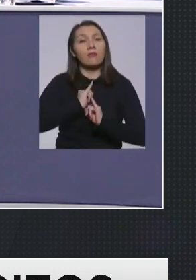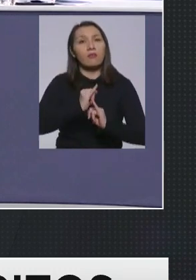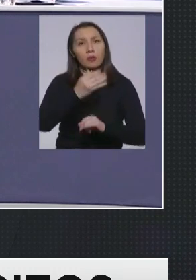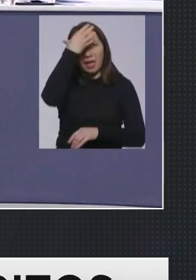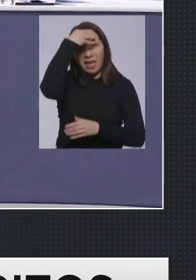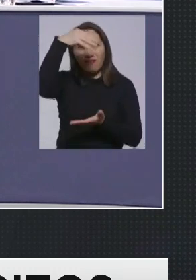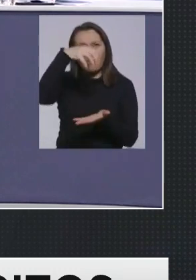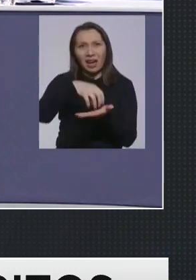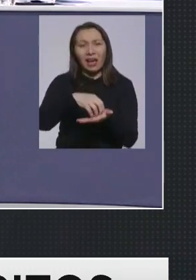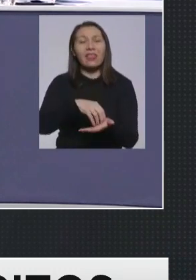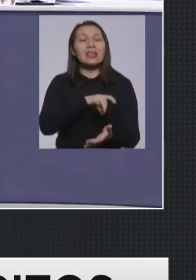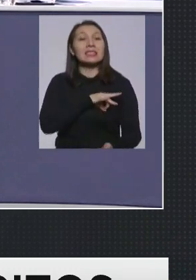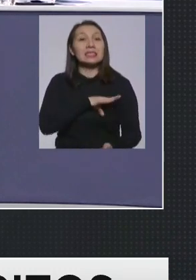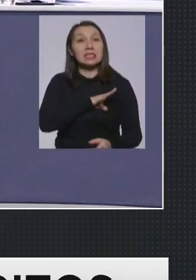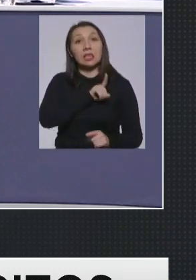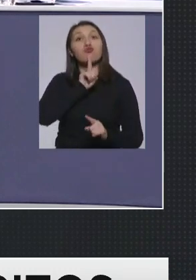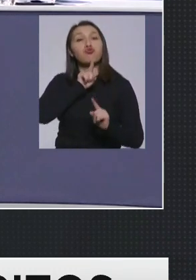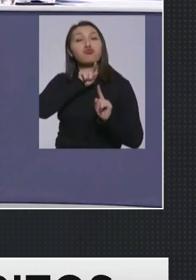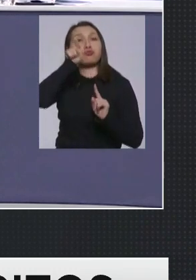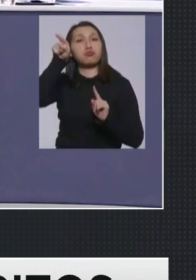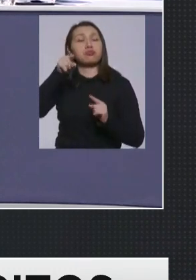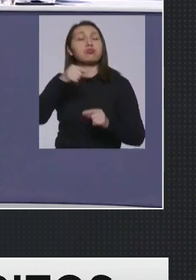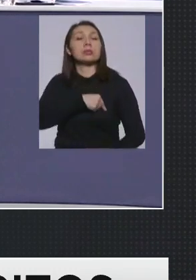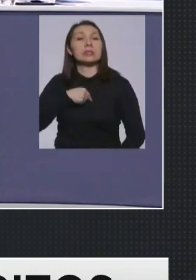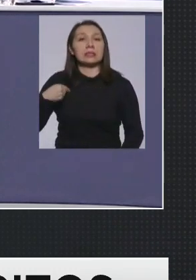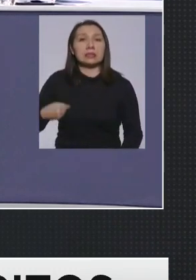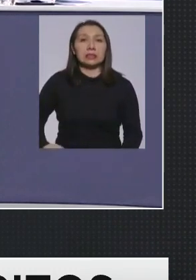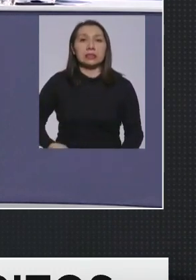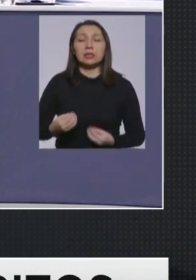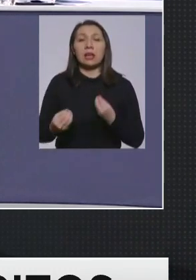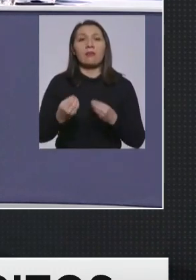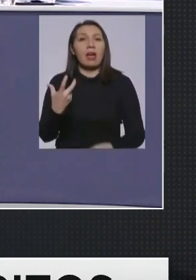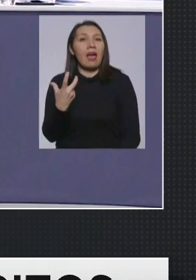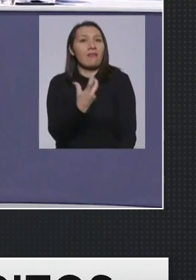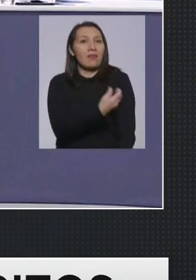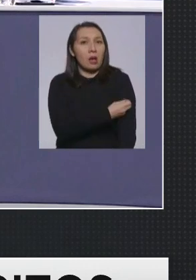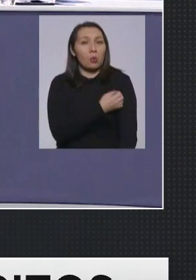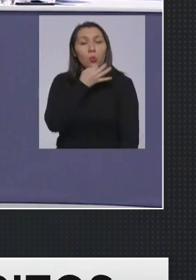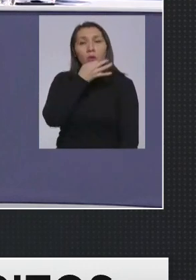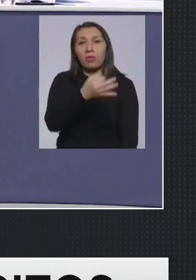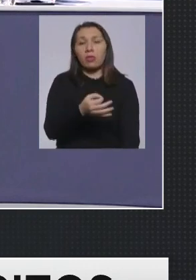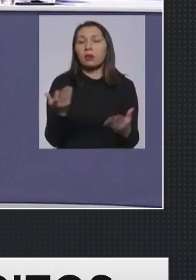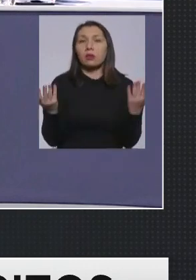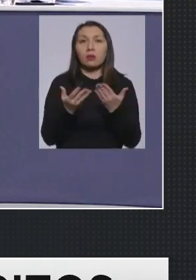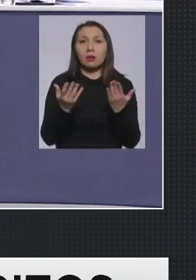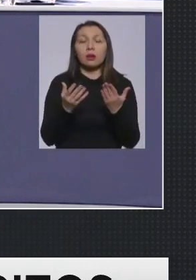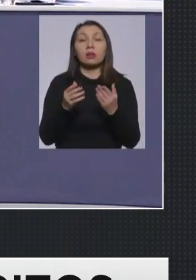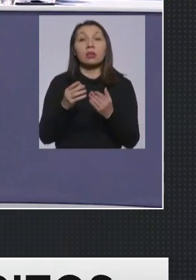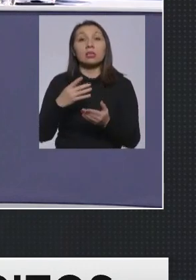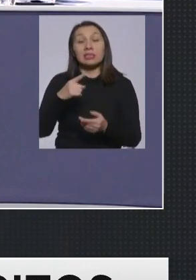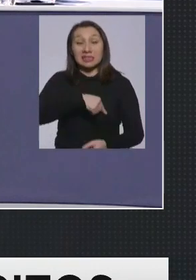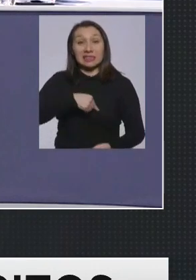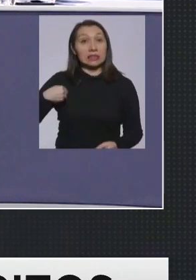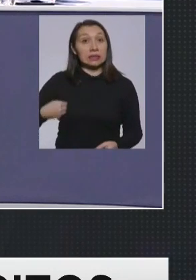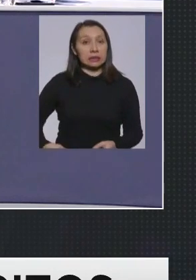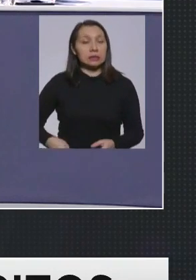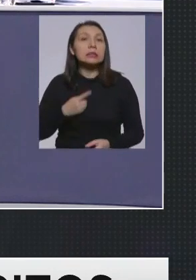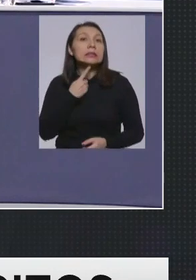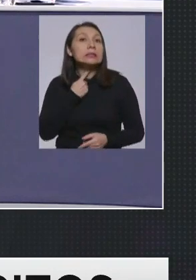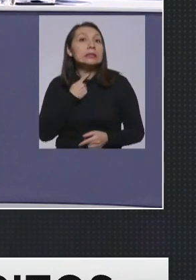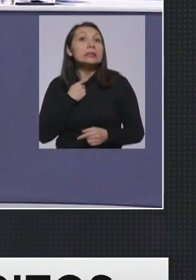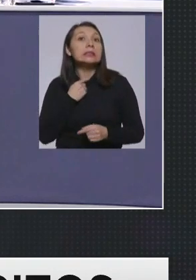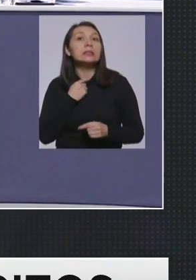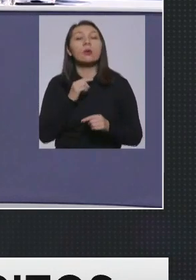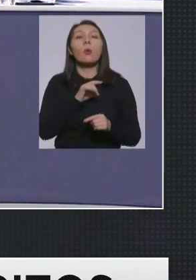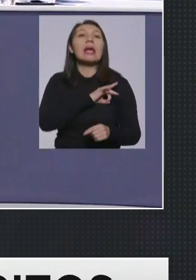de chile en china luis schmidt respecto de una vacuna él planteaba que china estaba muy interesado en que chile